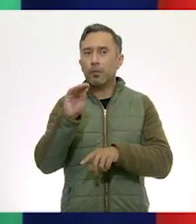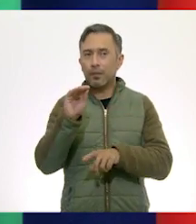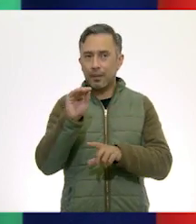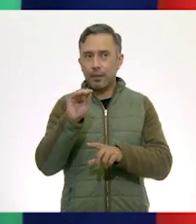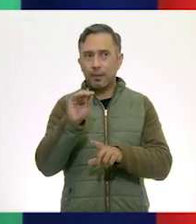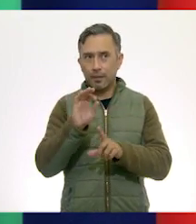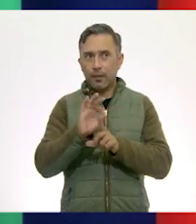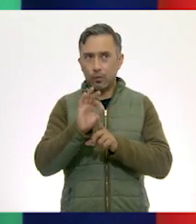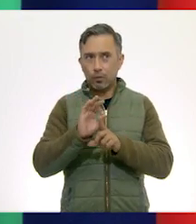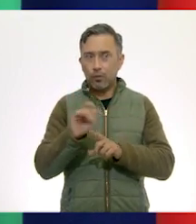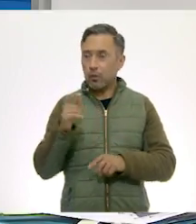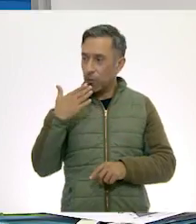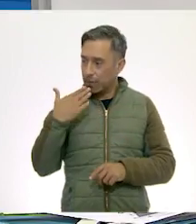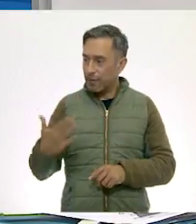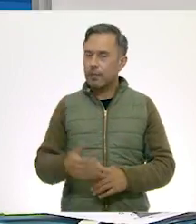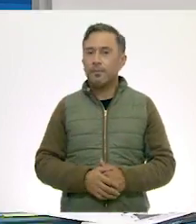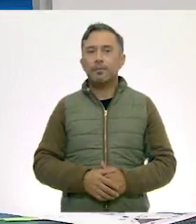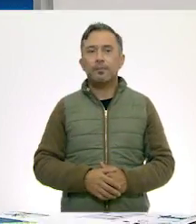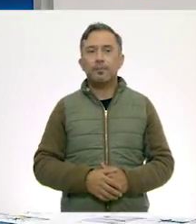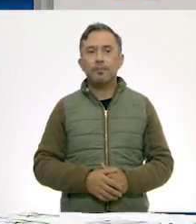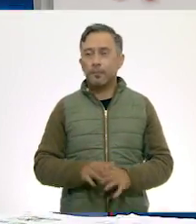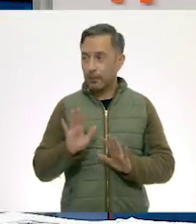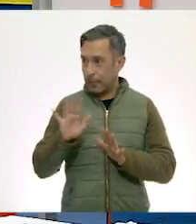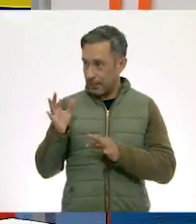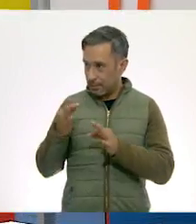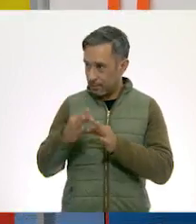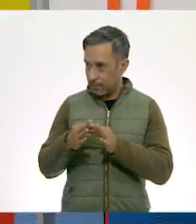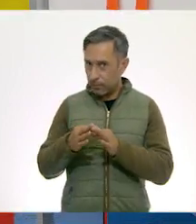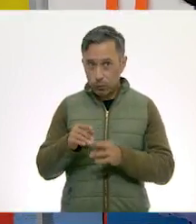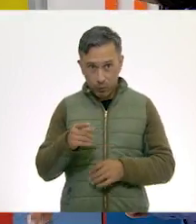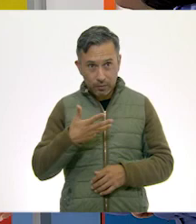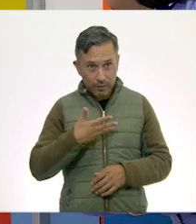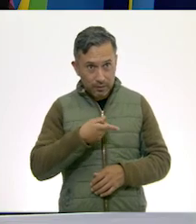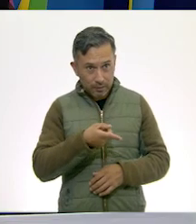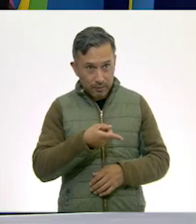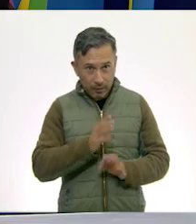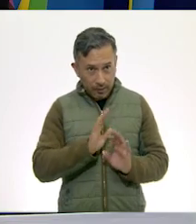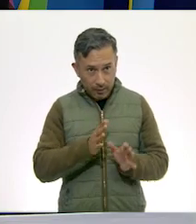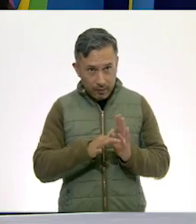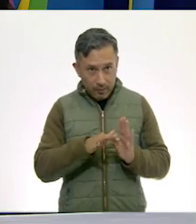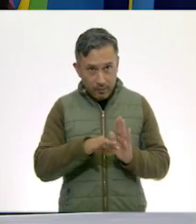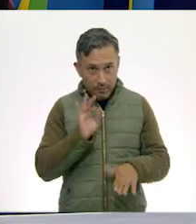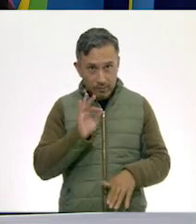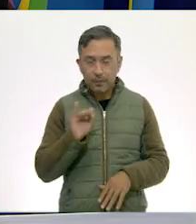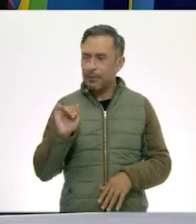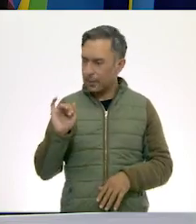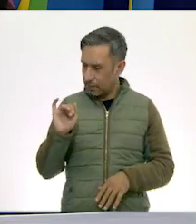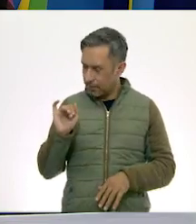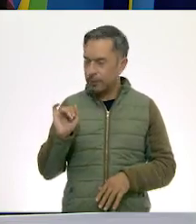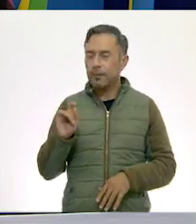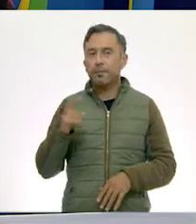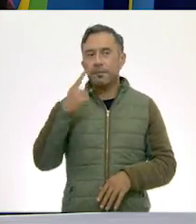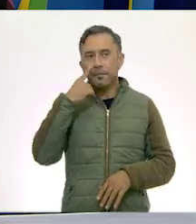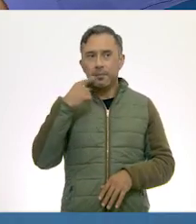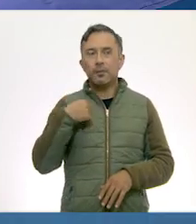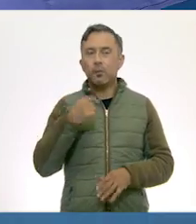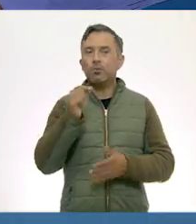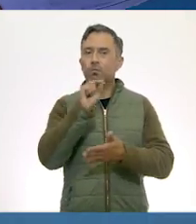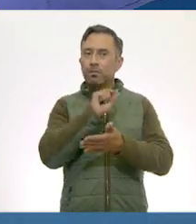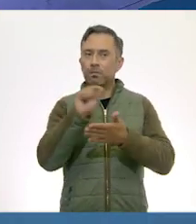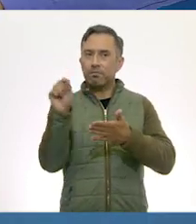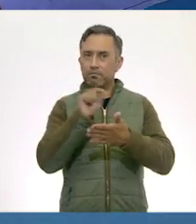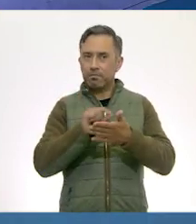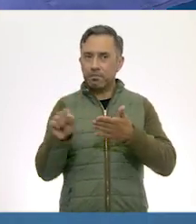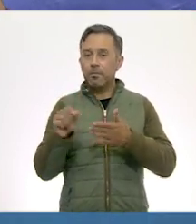bien. Creo que las tenemos. ¿Ya las tienen? Sí. Muy bien. A Aquí ver, están vamos mis a trazos ver. en